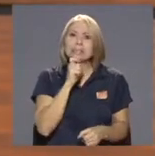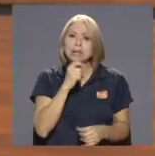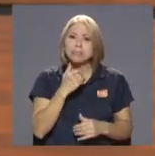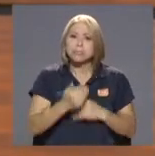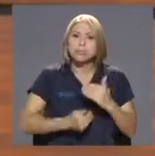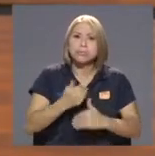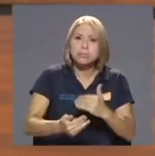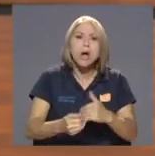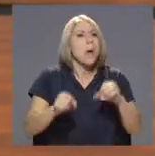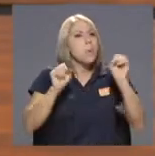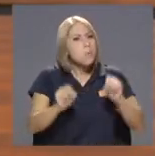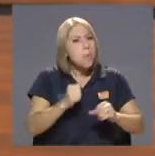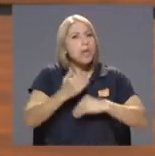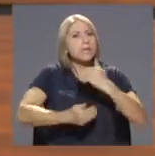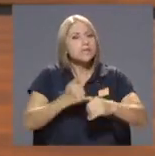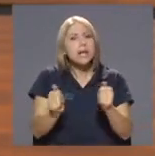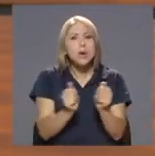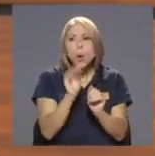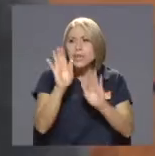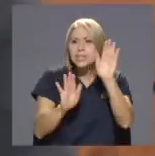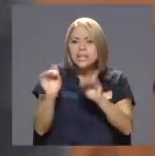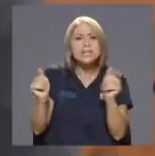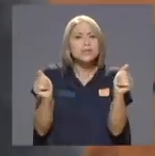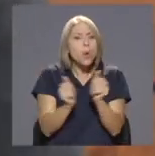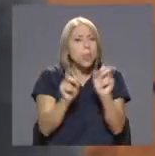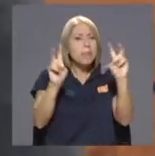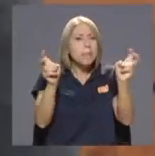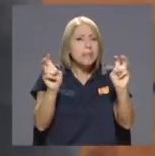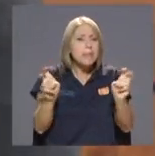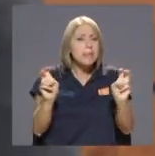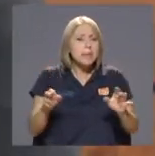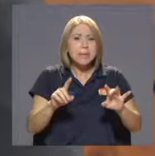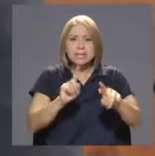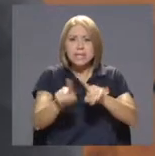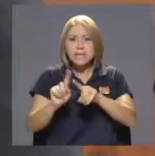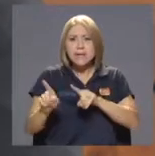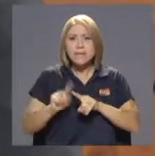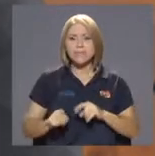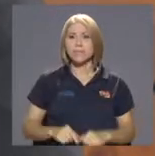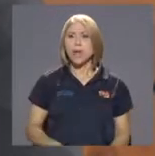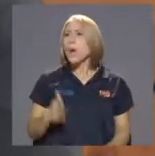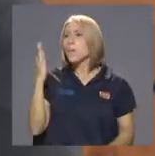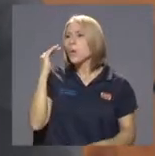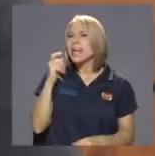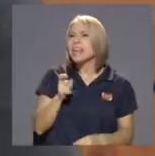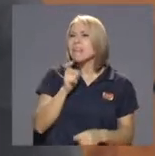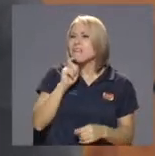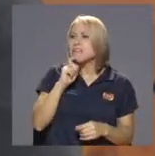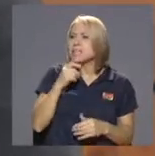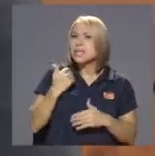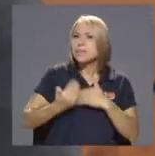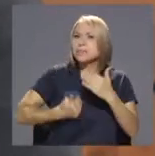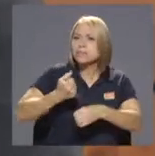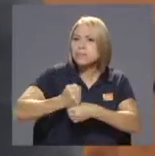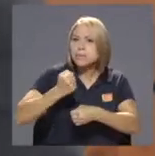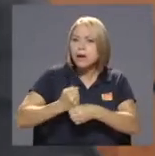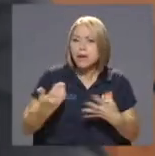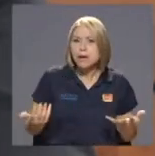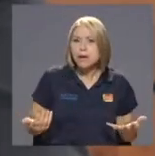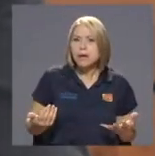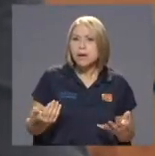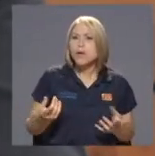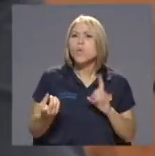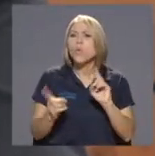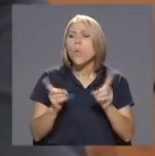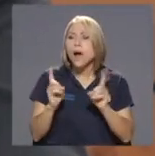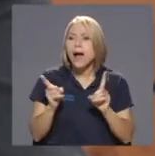con licitaciones, con temas de planificación, con temas internos. ¿Qué es lo que le hace difícil moverse? Porque uno lo puede percibir, pero ¿cuáles son